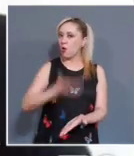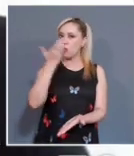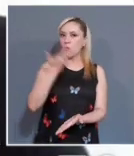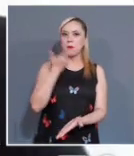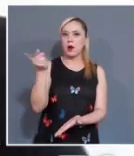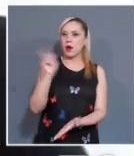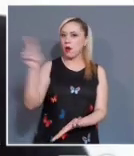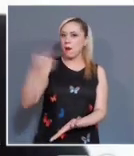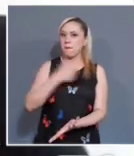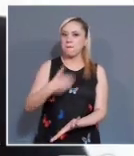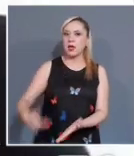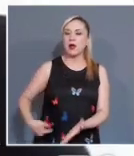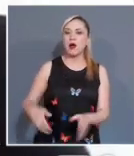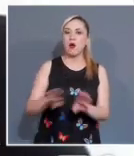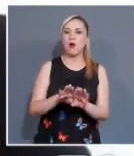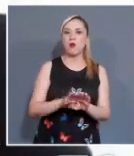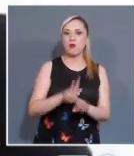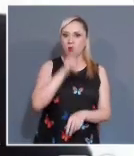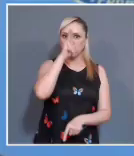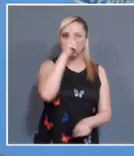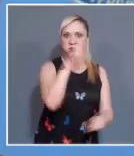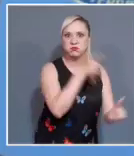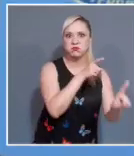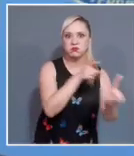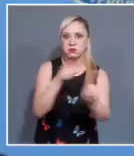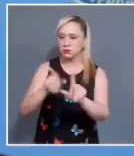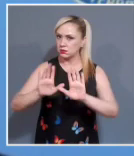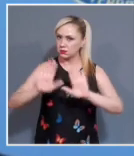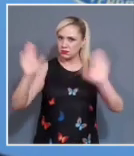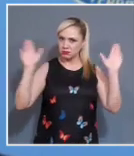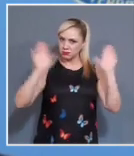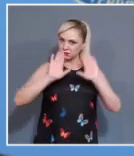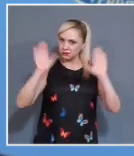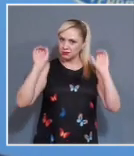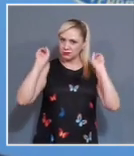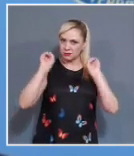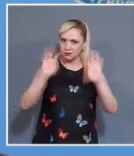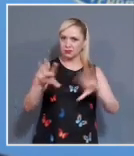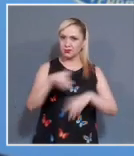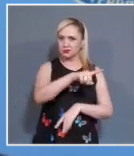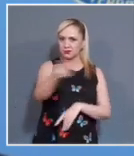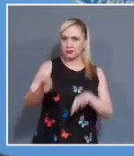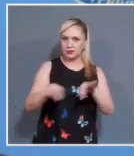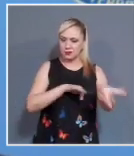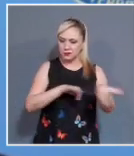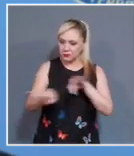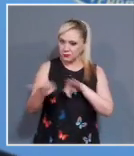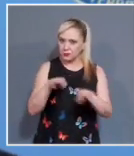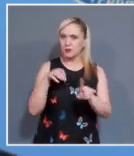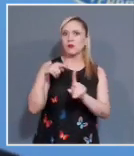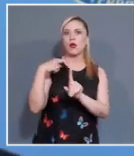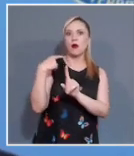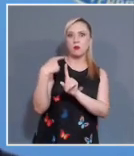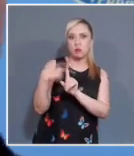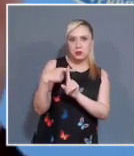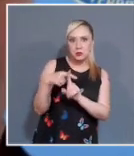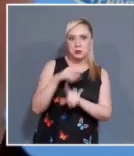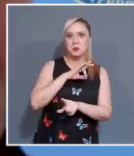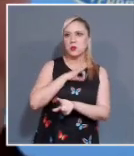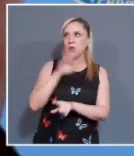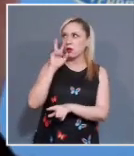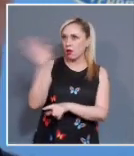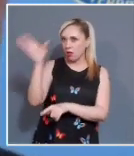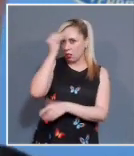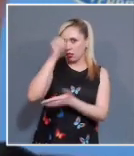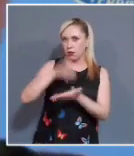prensa desde las esferas del poder. Consideró que es una medida positiva que podría sentar un precedente ante un